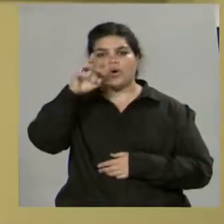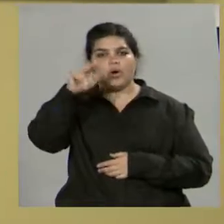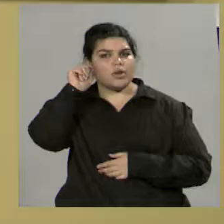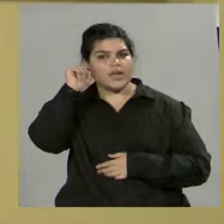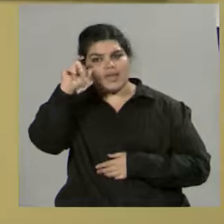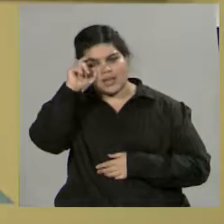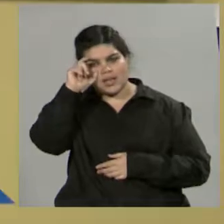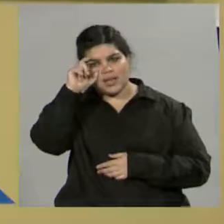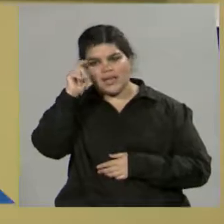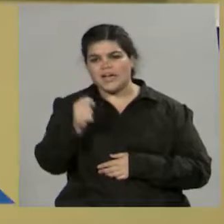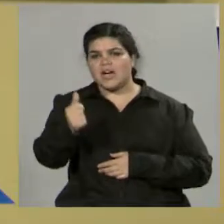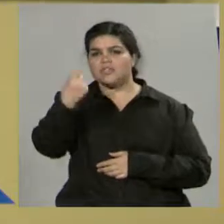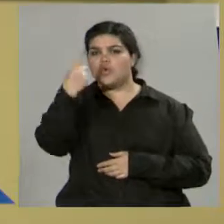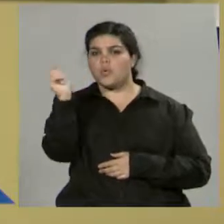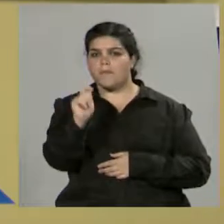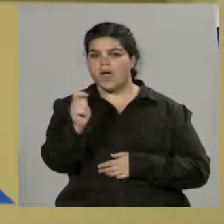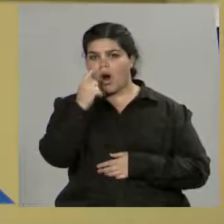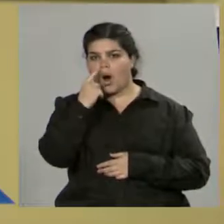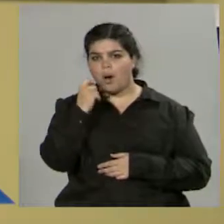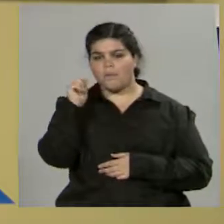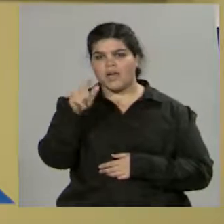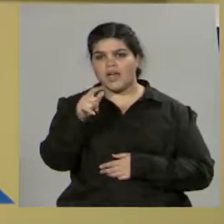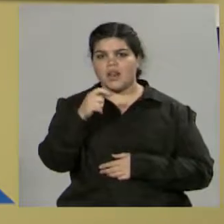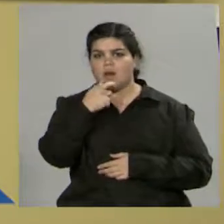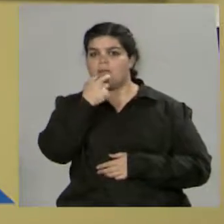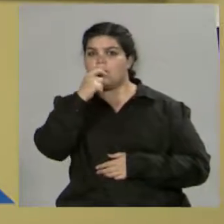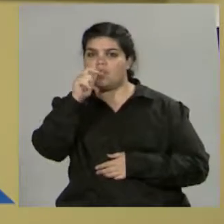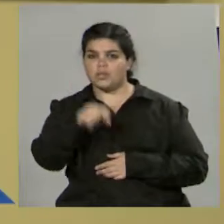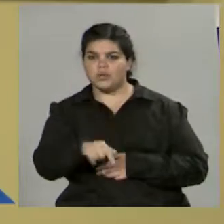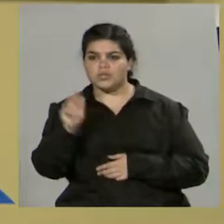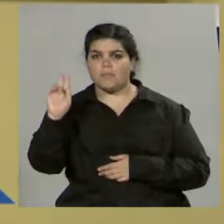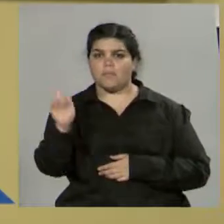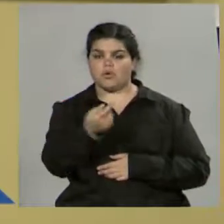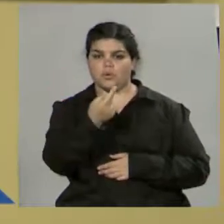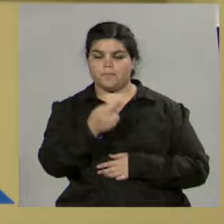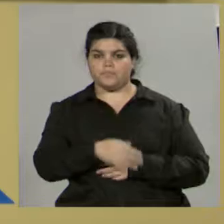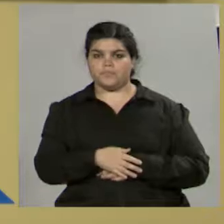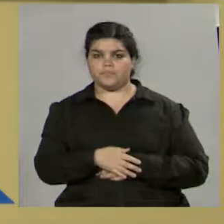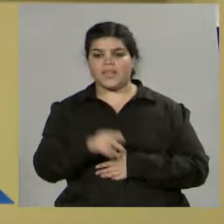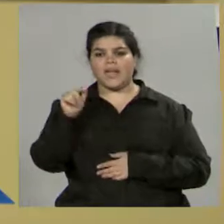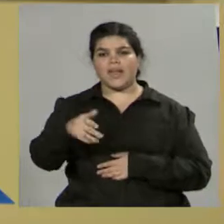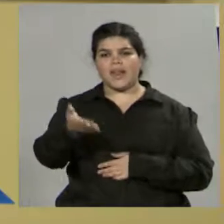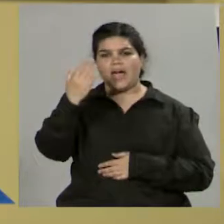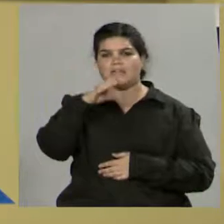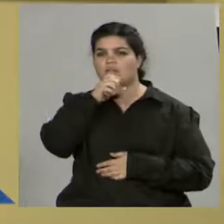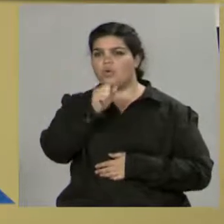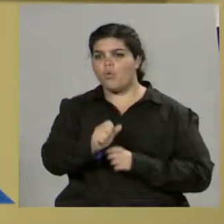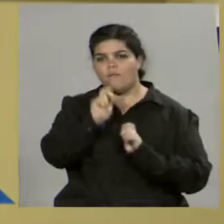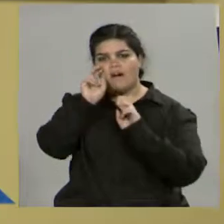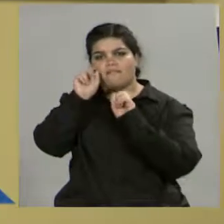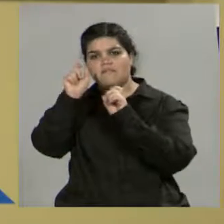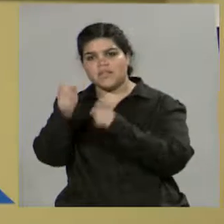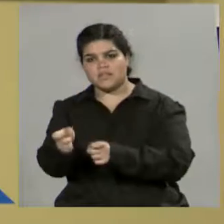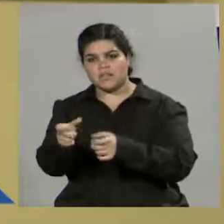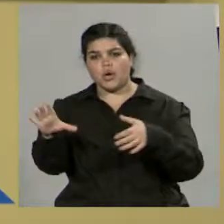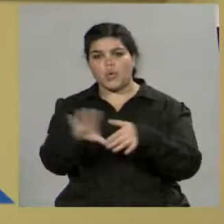hace casi un mes que el cantautor mendocino nos dejó. Él estaba visitando el país de Cuba en ese momento,